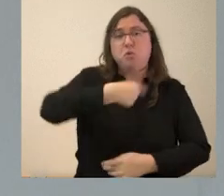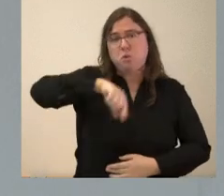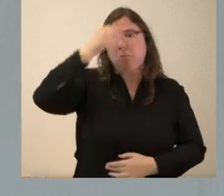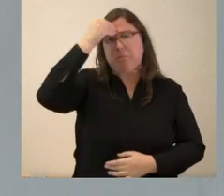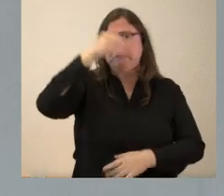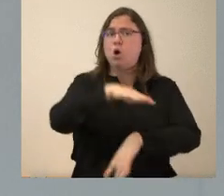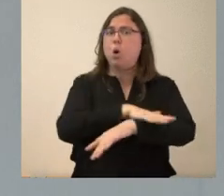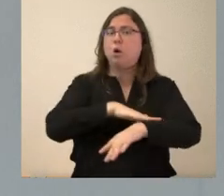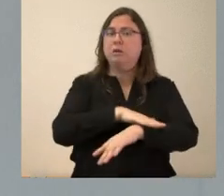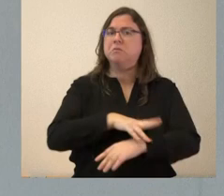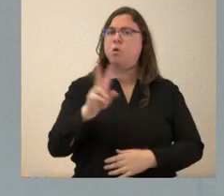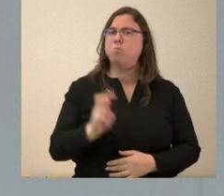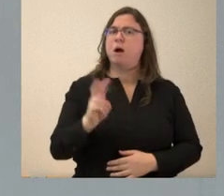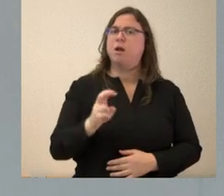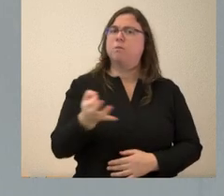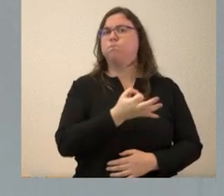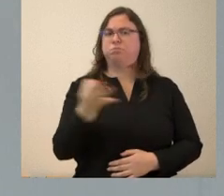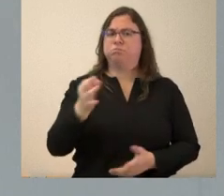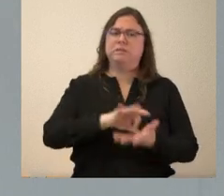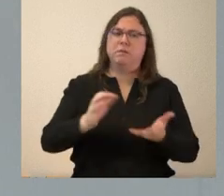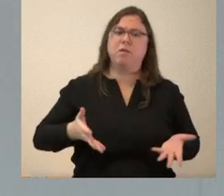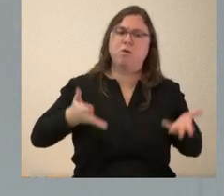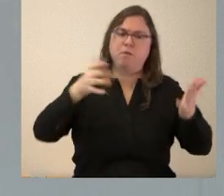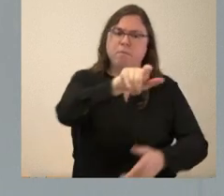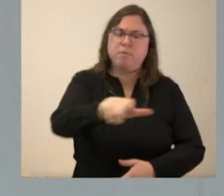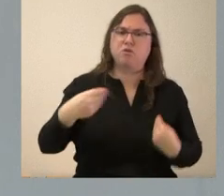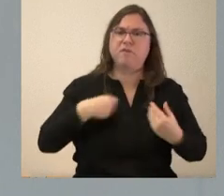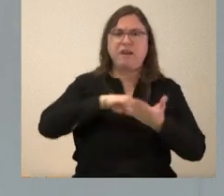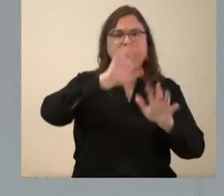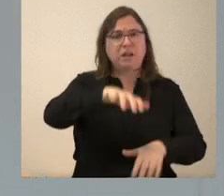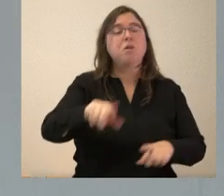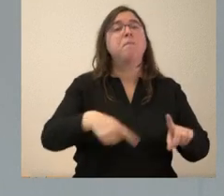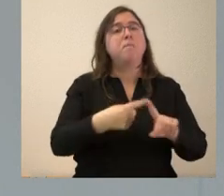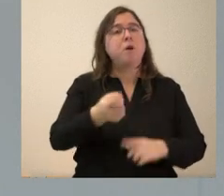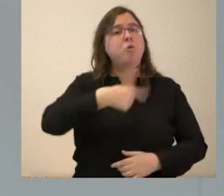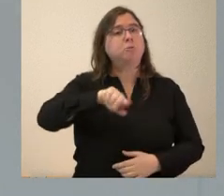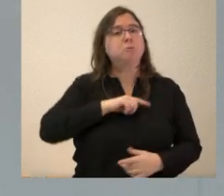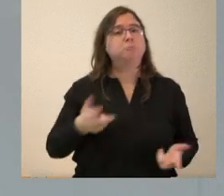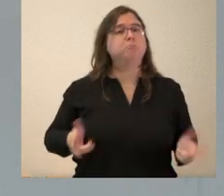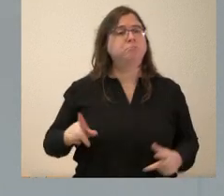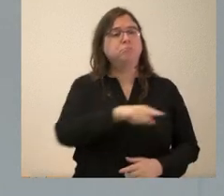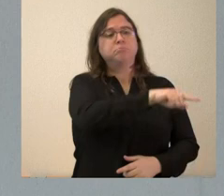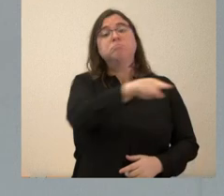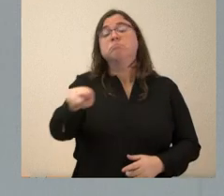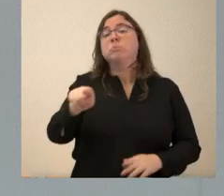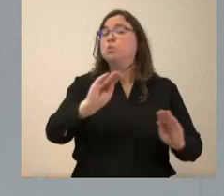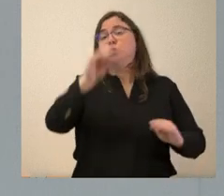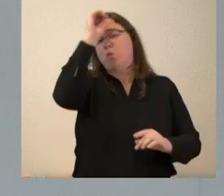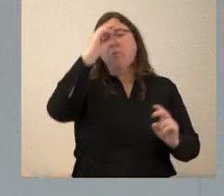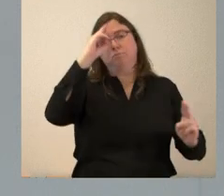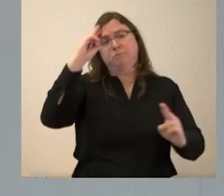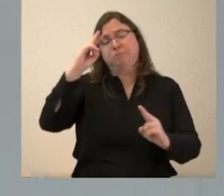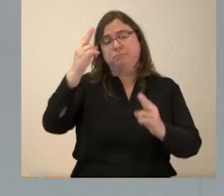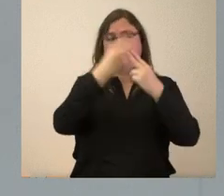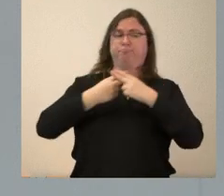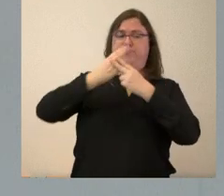un gobierno útil y eficaz al servicio de las personas de Castilla y león pero en todo caso dejamos a cada uno que nos de Castilla y león que tenga su opinión y su valoración sobre